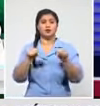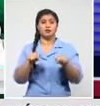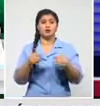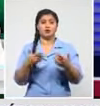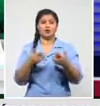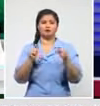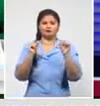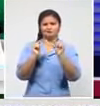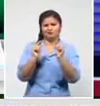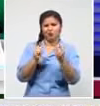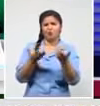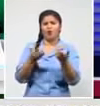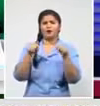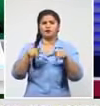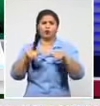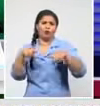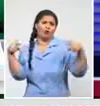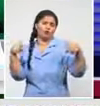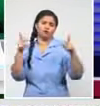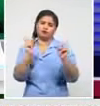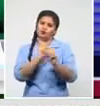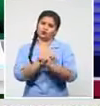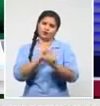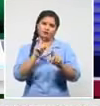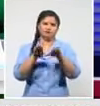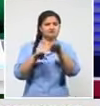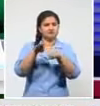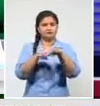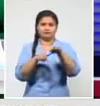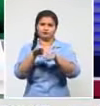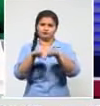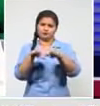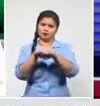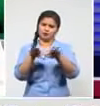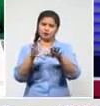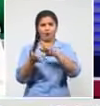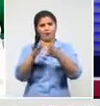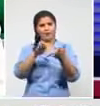pequeño, no se nota mucha la diferencia. El